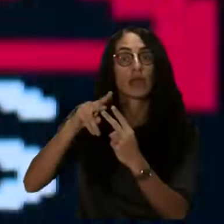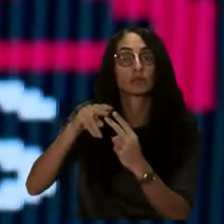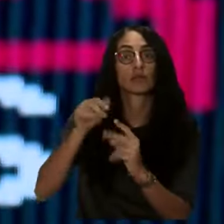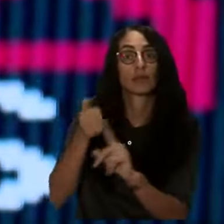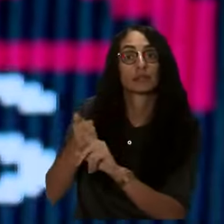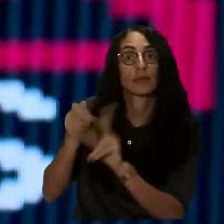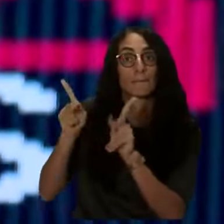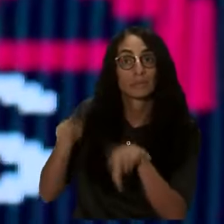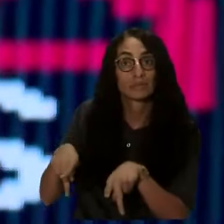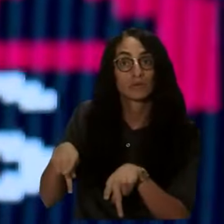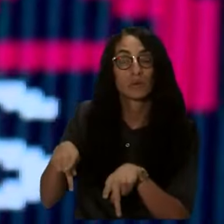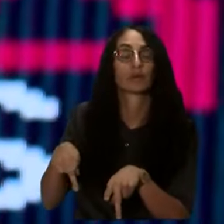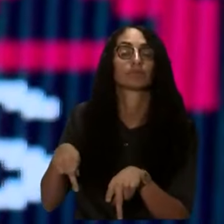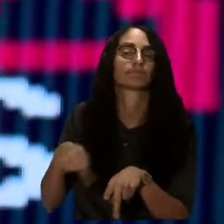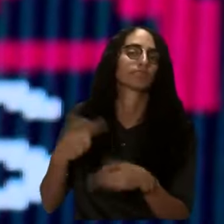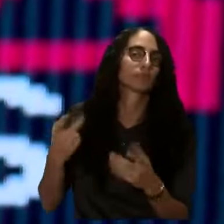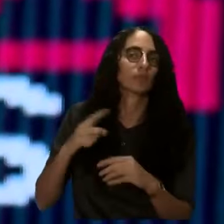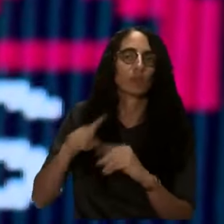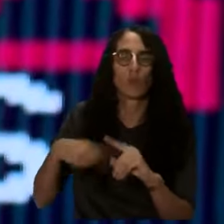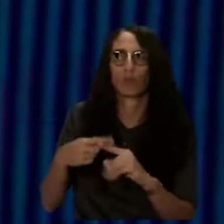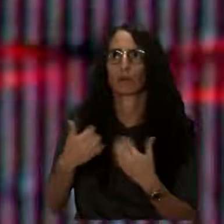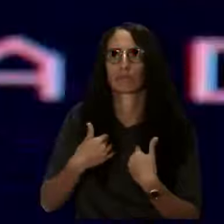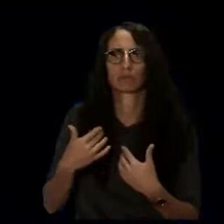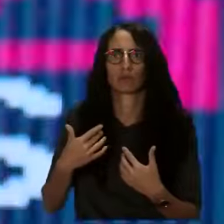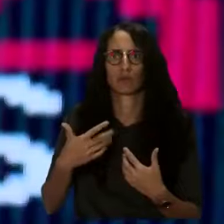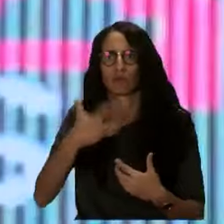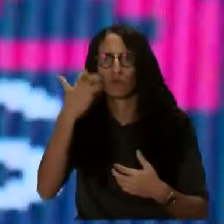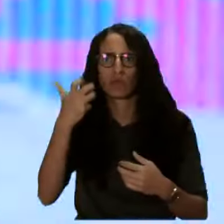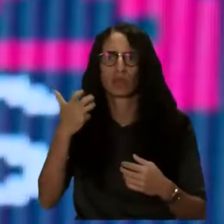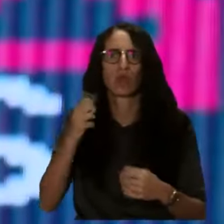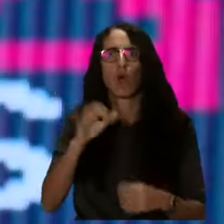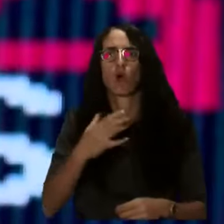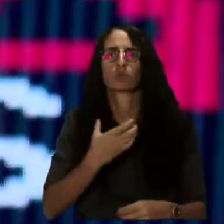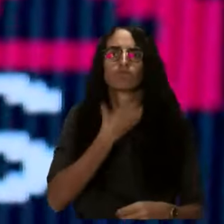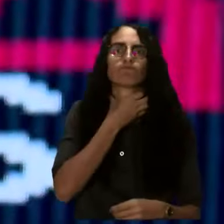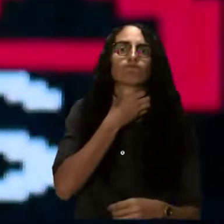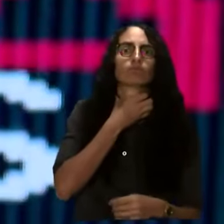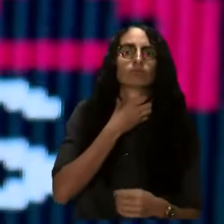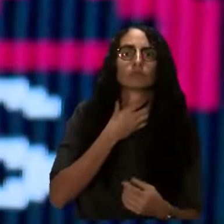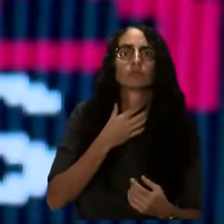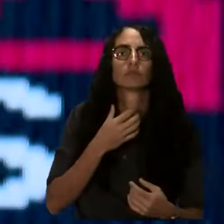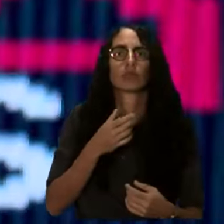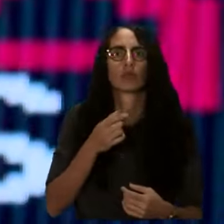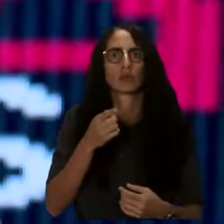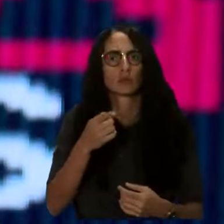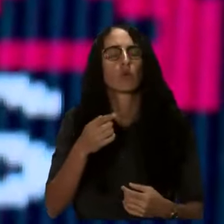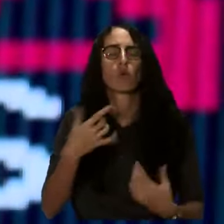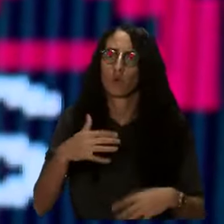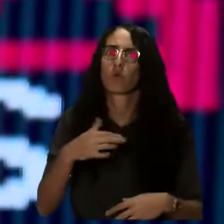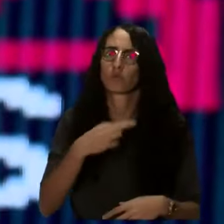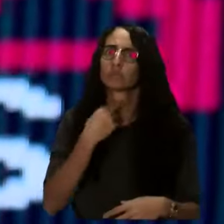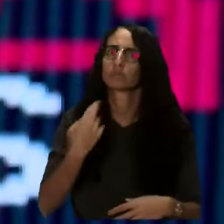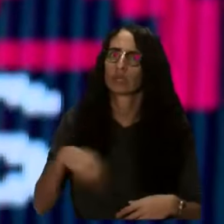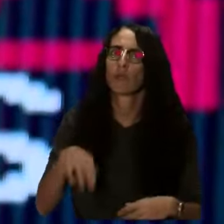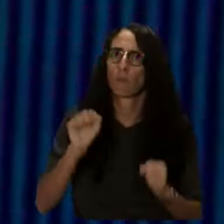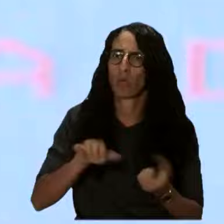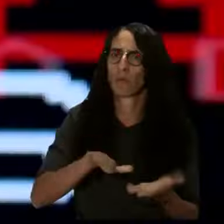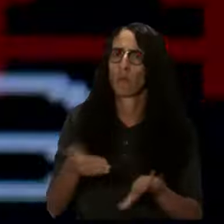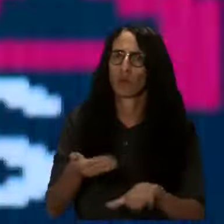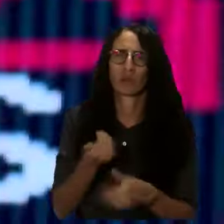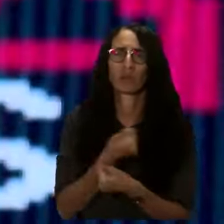persona cuando eh ha sido violenta la agarra por el cuello piense que usted está en un mayor riesgo de morir a menos de esa persona que